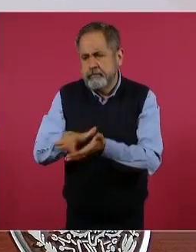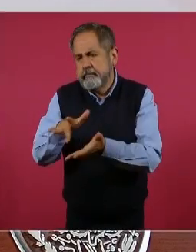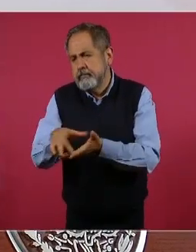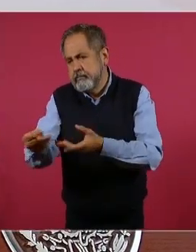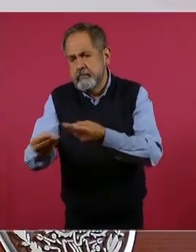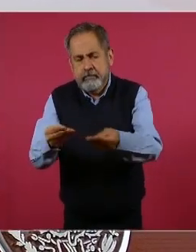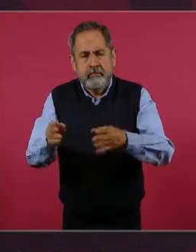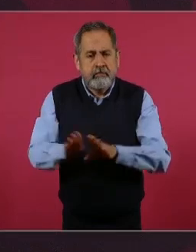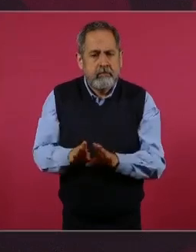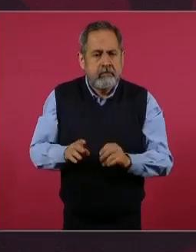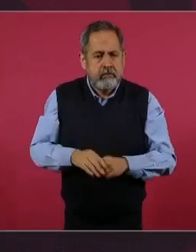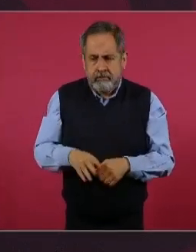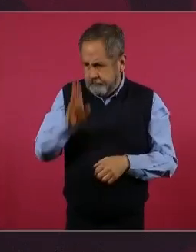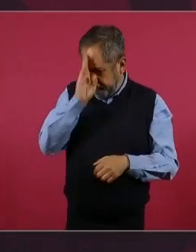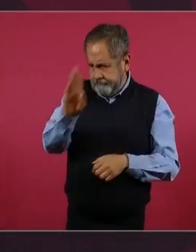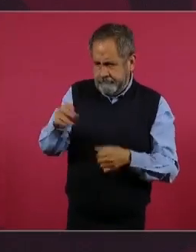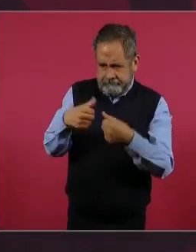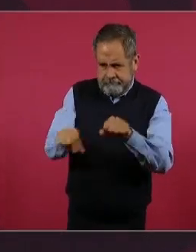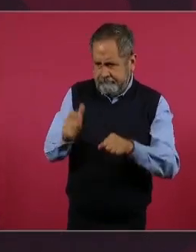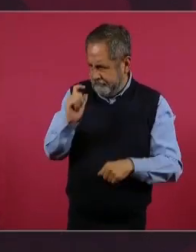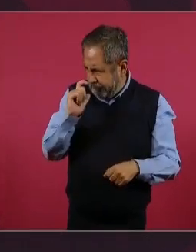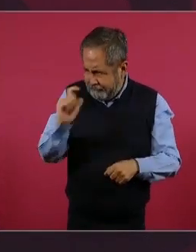y se está haciendo de manera directa,